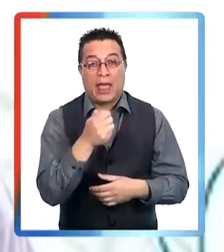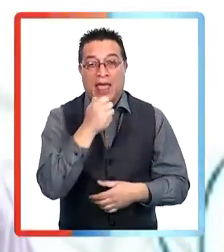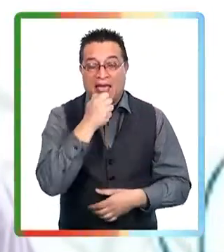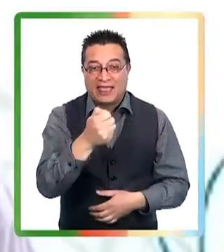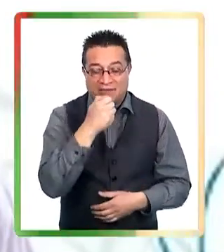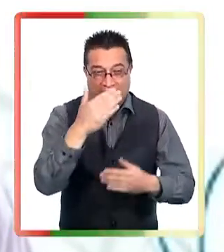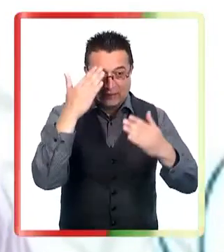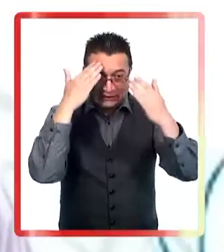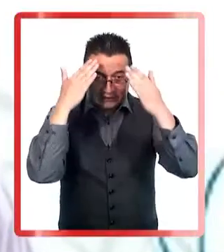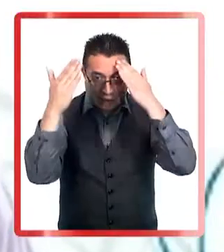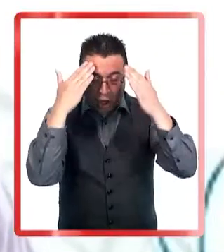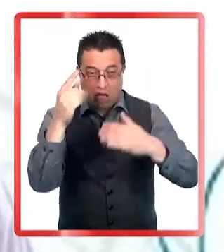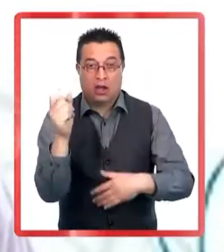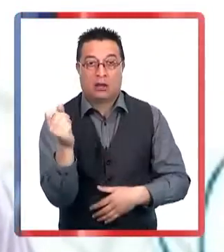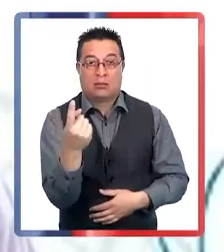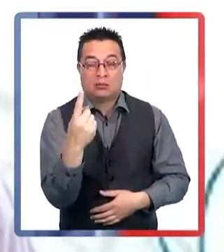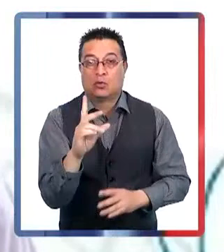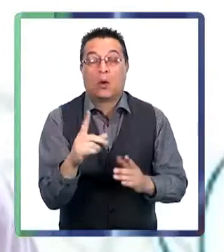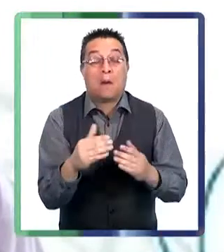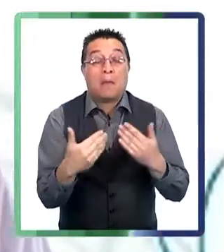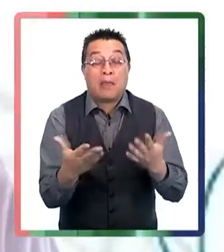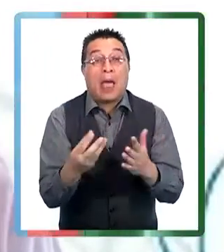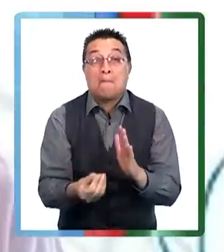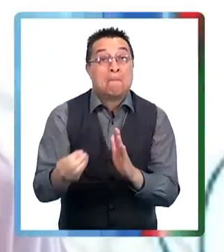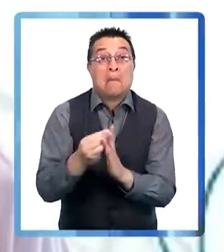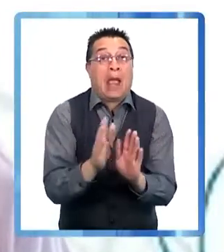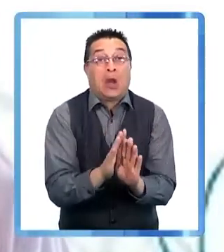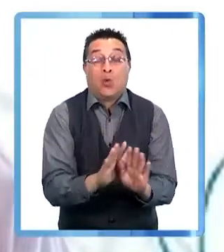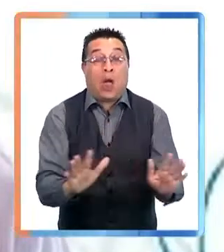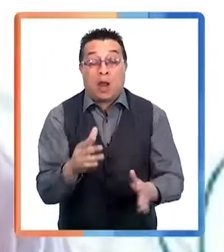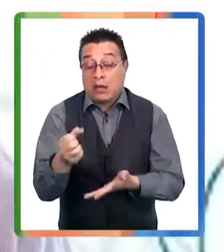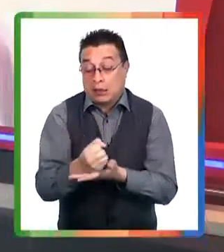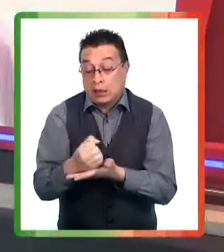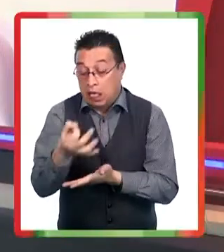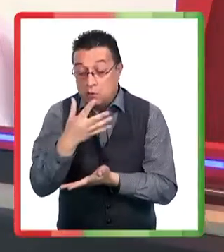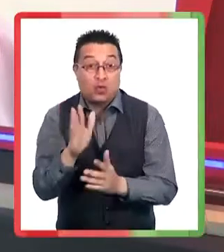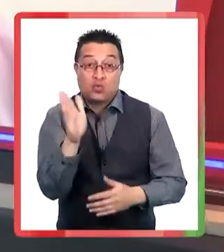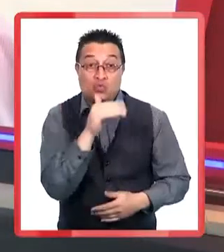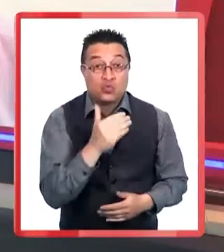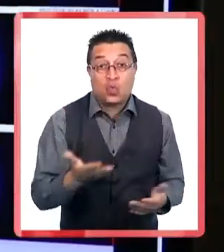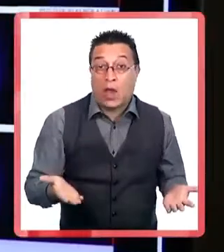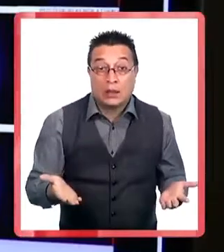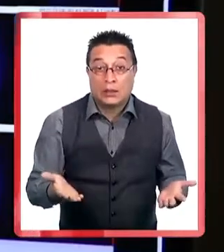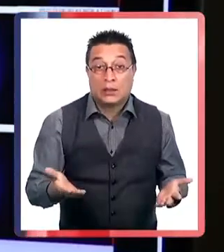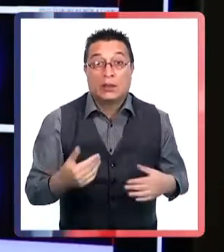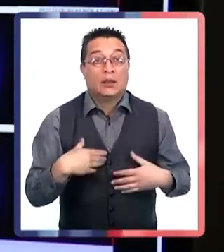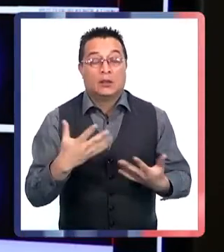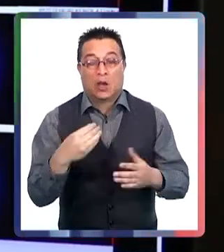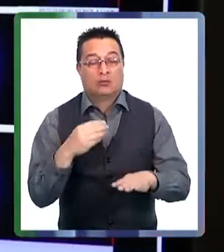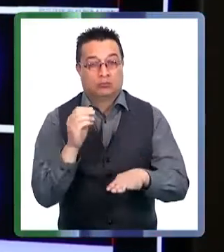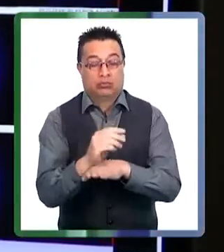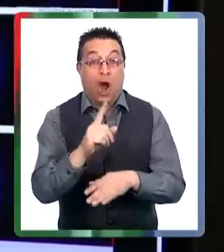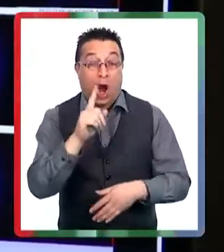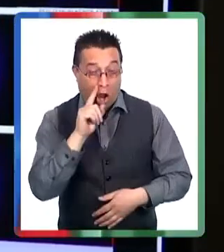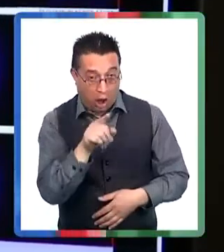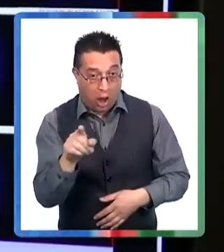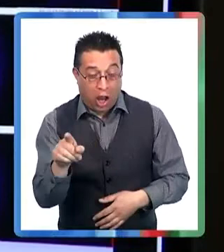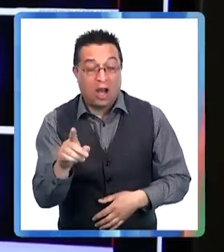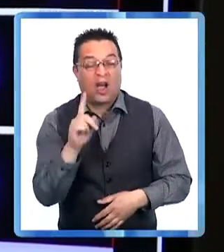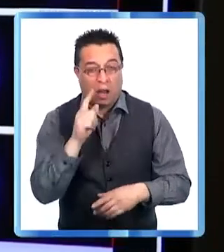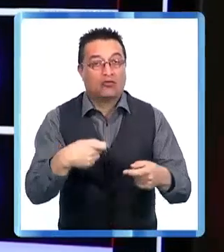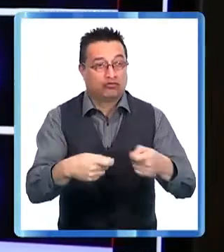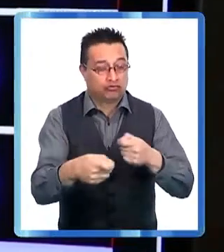vez de una entrevista con un psicólogo, no hay mucho más que ofrecerle. No hay medicamentos, ¿no es cierto?, que se provean.